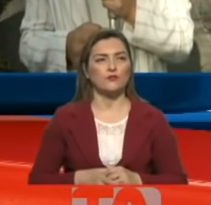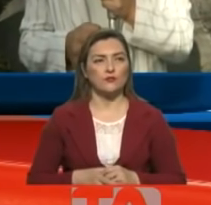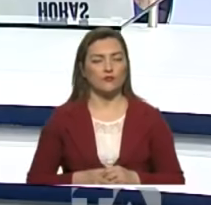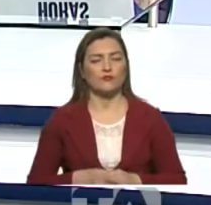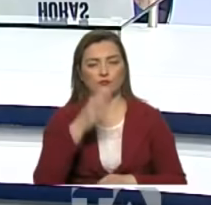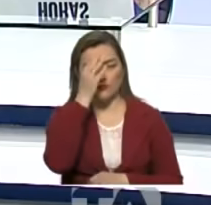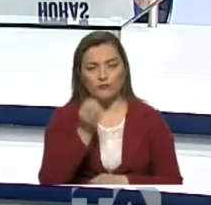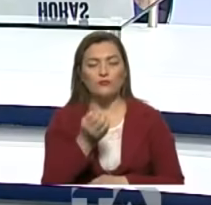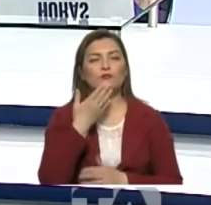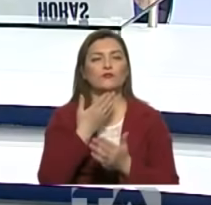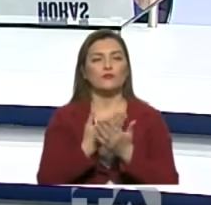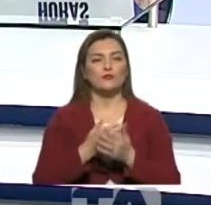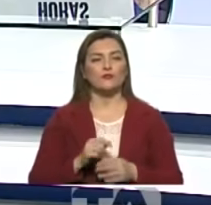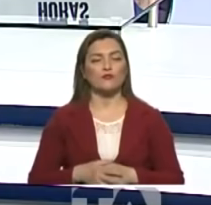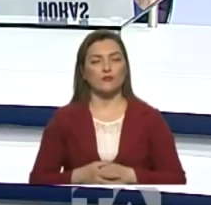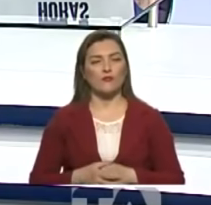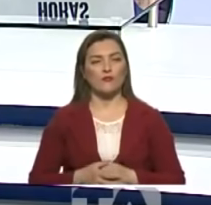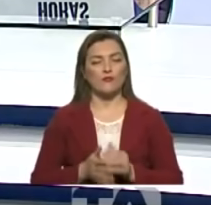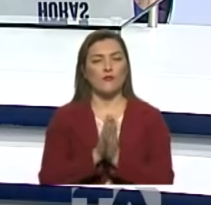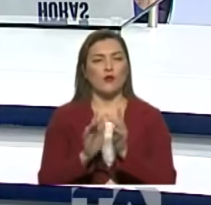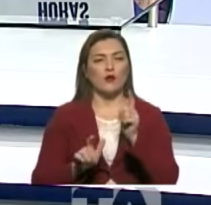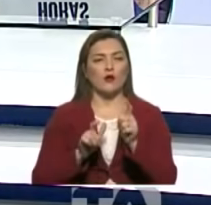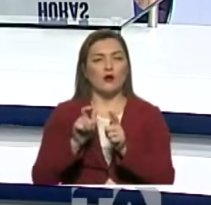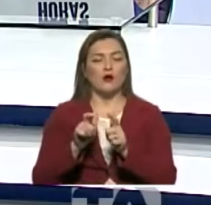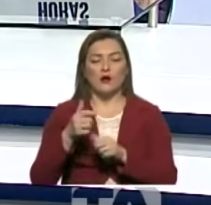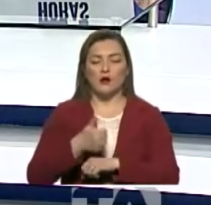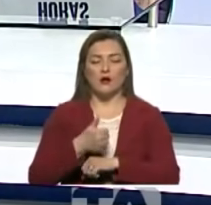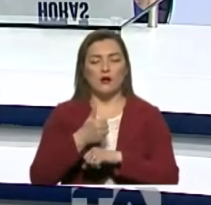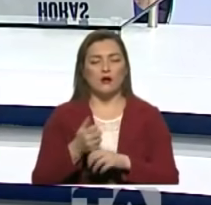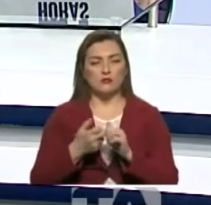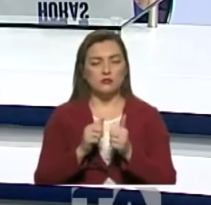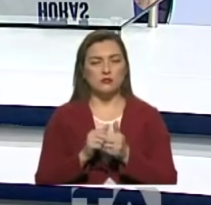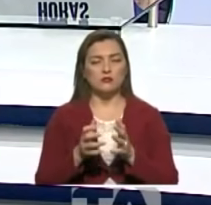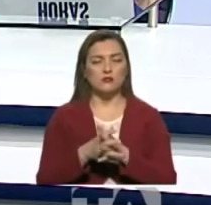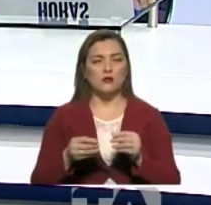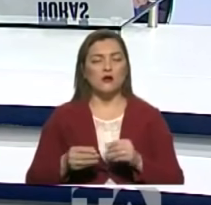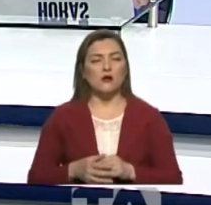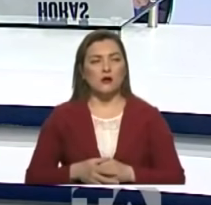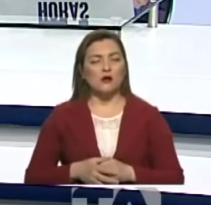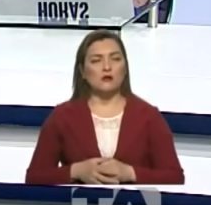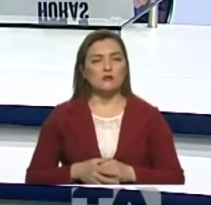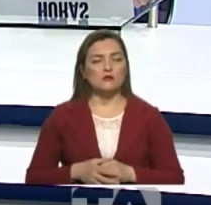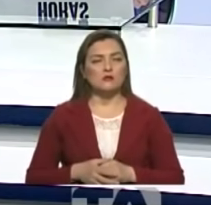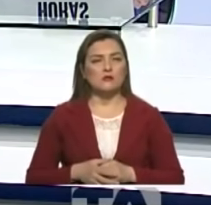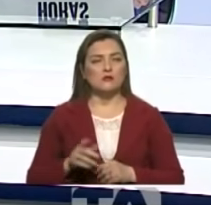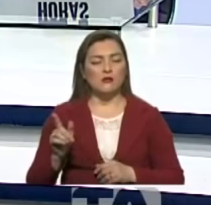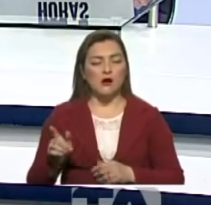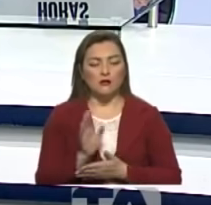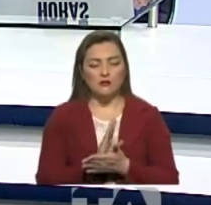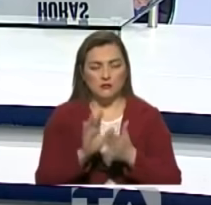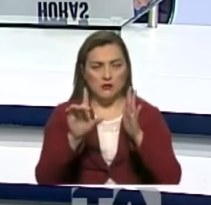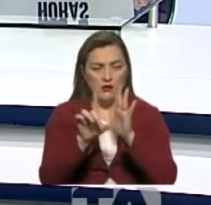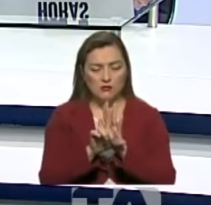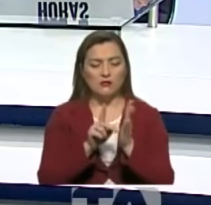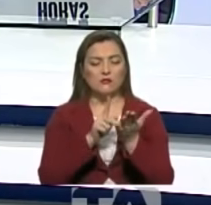Fer. Muchísimas gracias. Y de aquí también nos sumamos al pedido de los vecinos para que las autoridades solucionen este problema. Como decía Fernanda, pese a que es un barrio